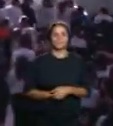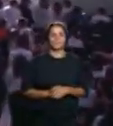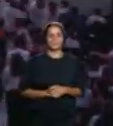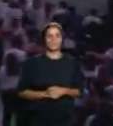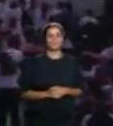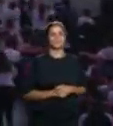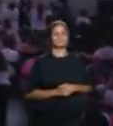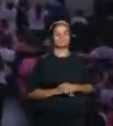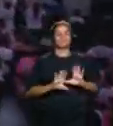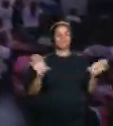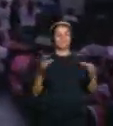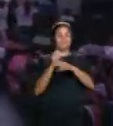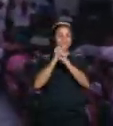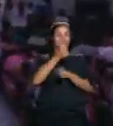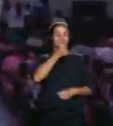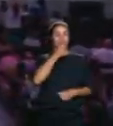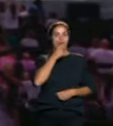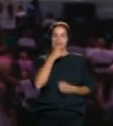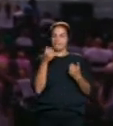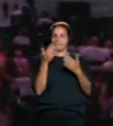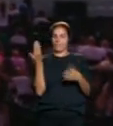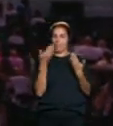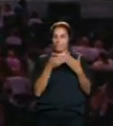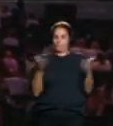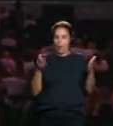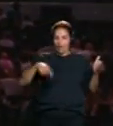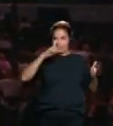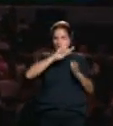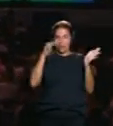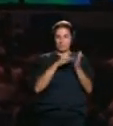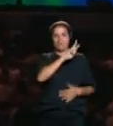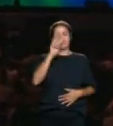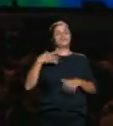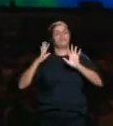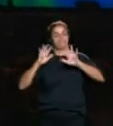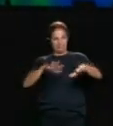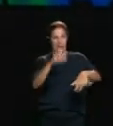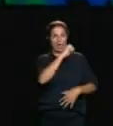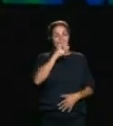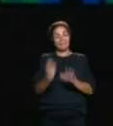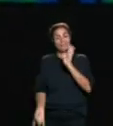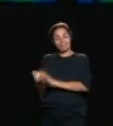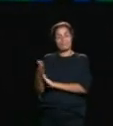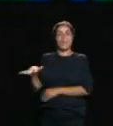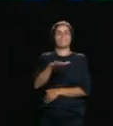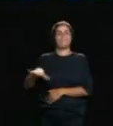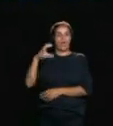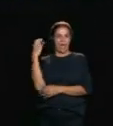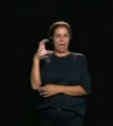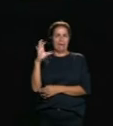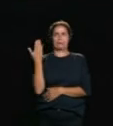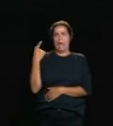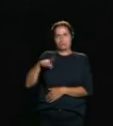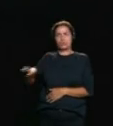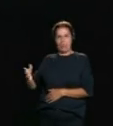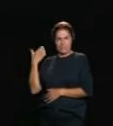Sonora presentando su pasacalle de estreno en este año 2022. Nacían, como les comentaba, en el barrio de Añaza hace unos meses